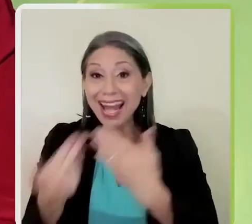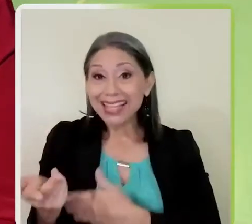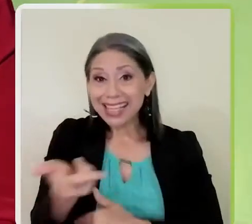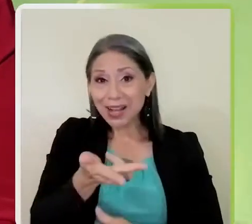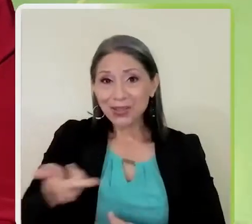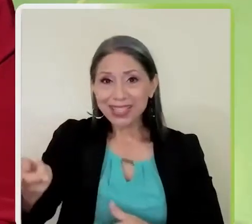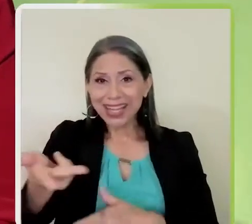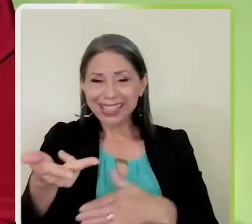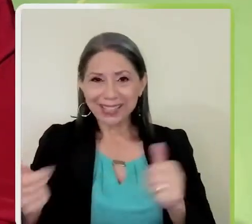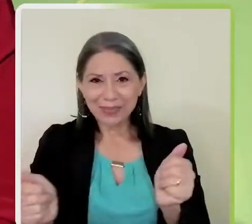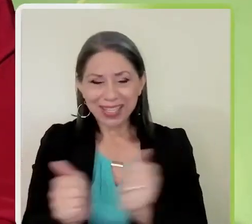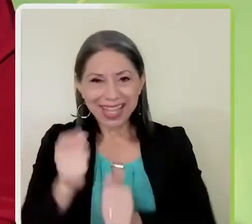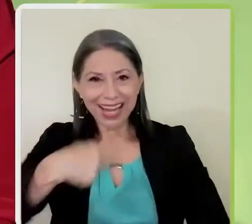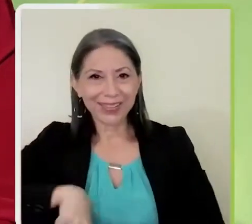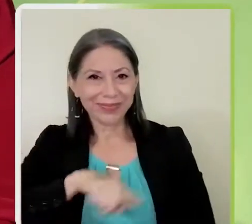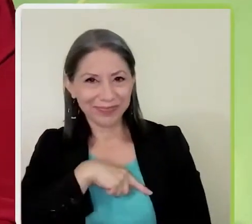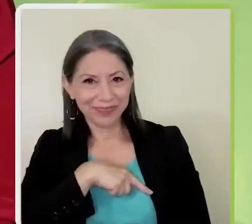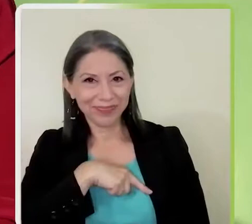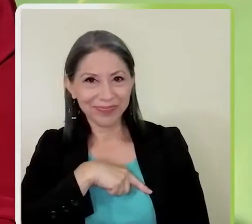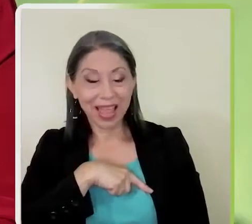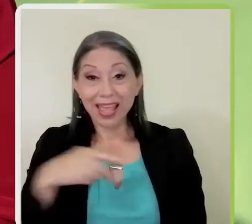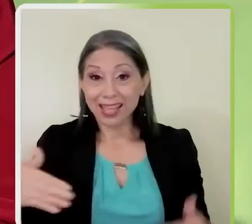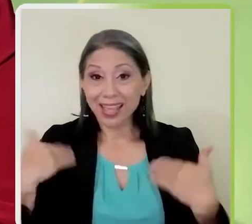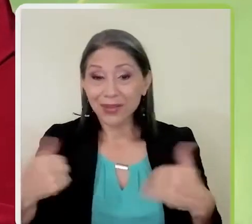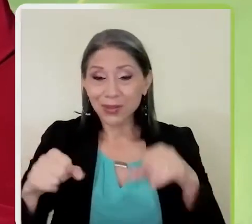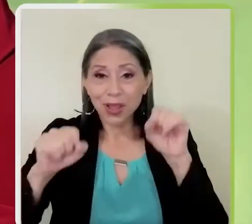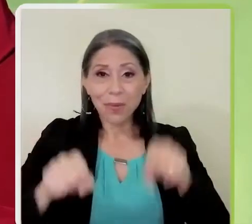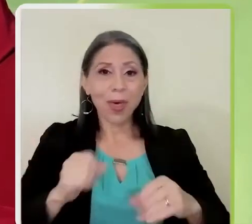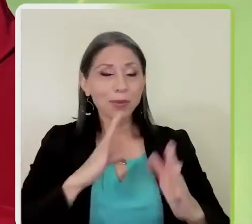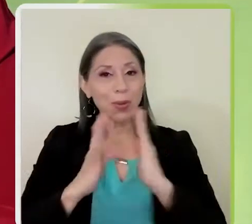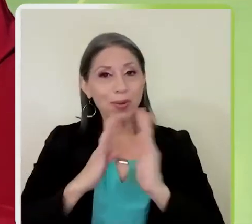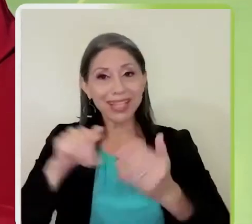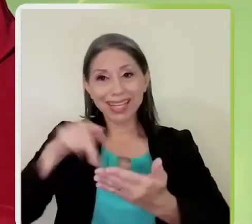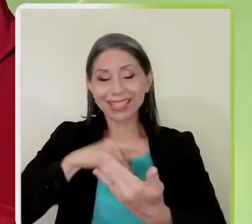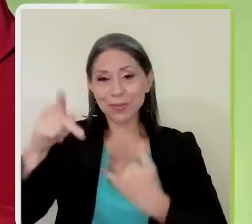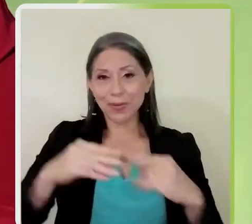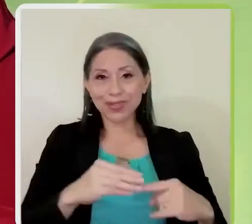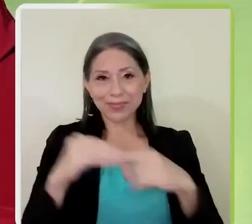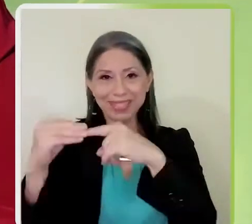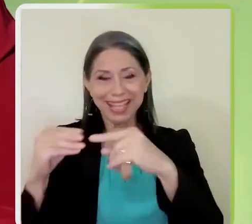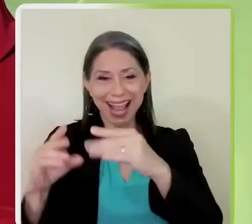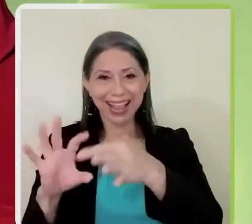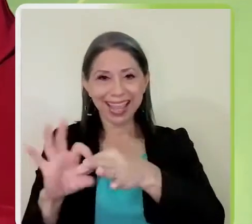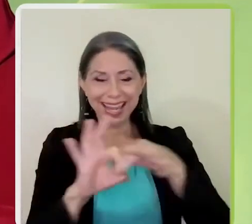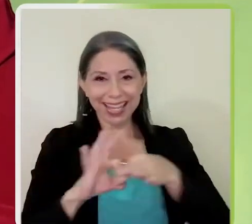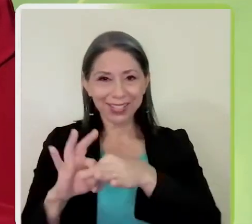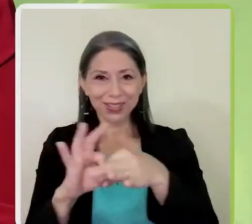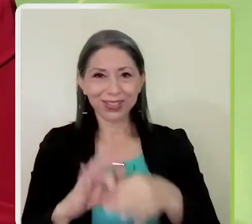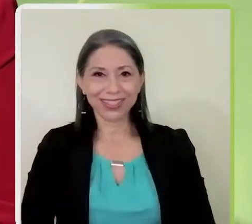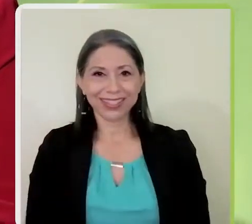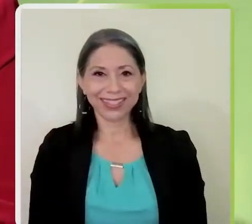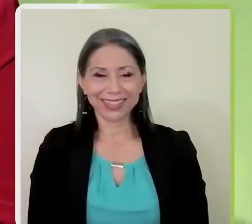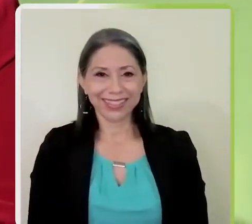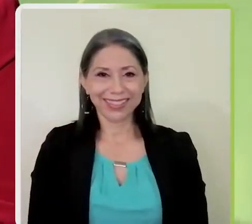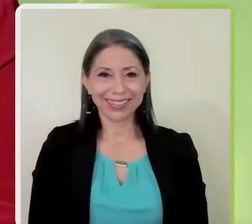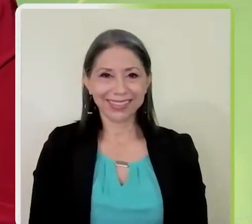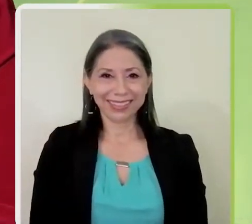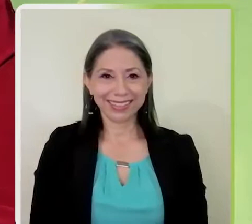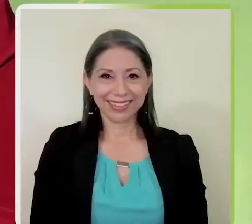por acompañarnos y qué gusto que podamos conversar en esta edición especial de Nexos.